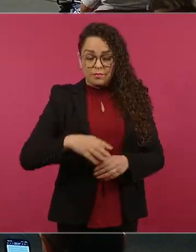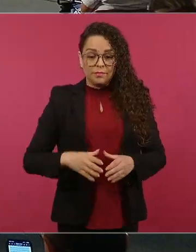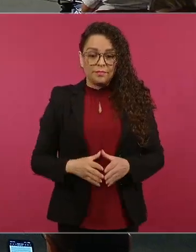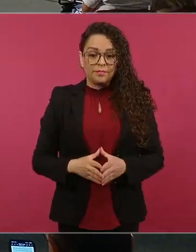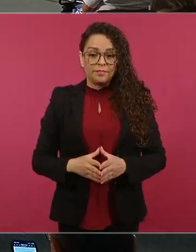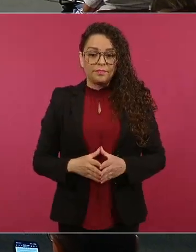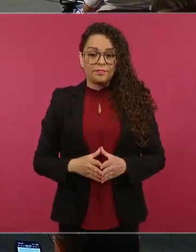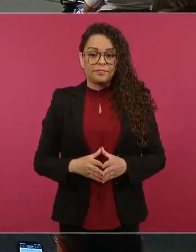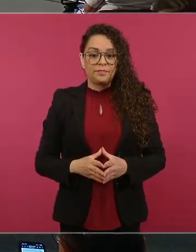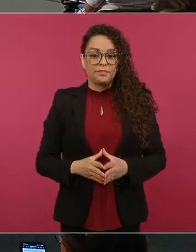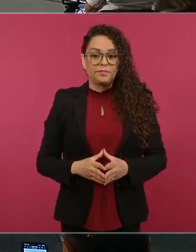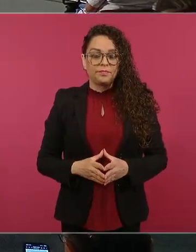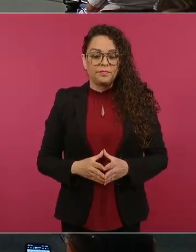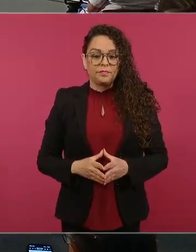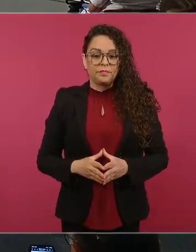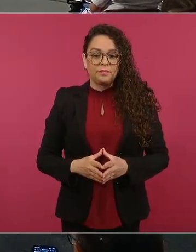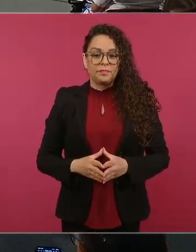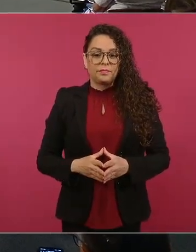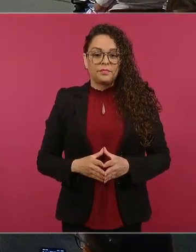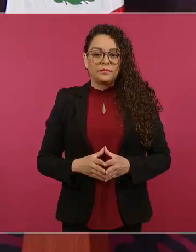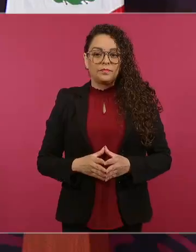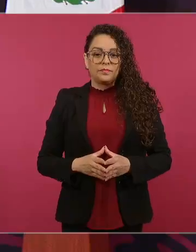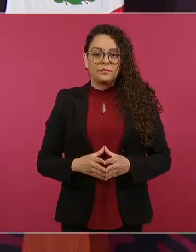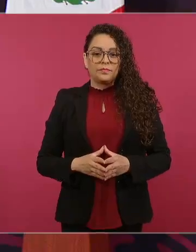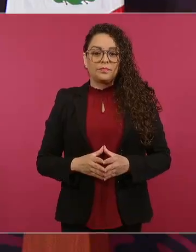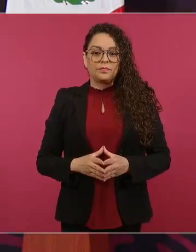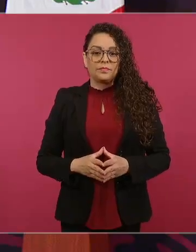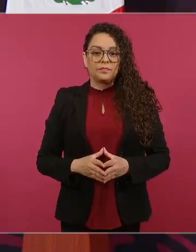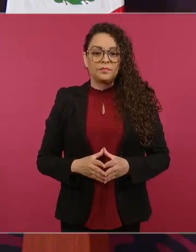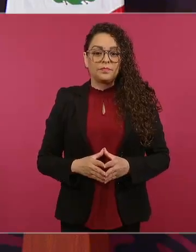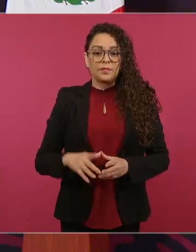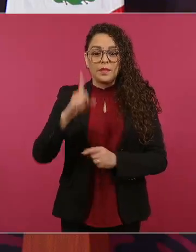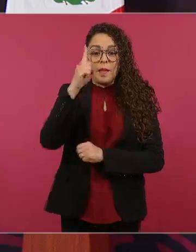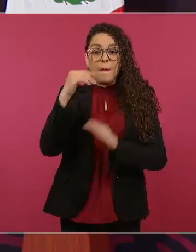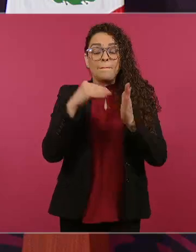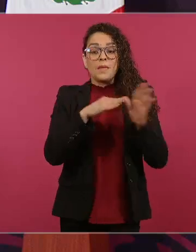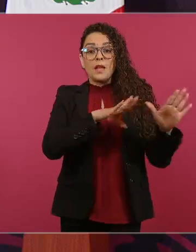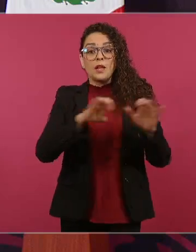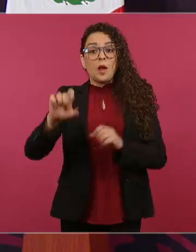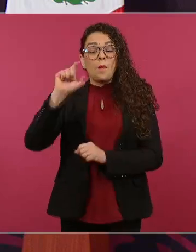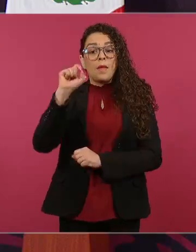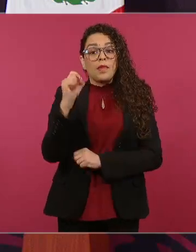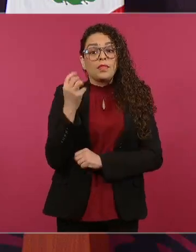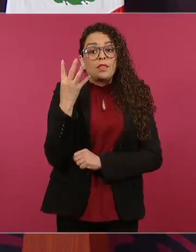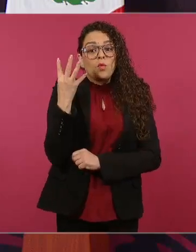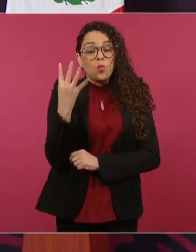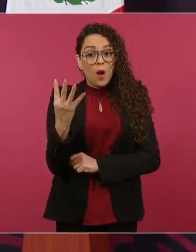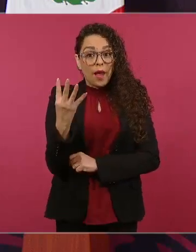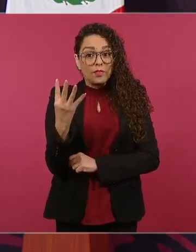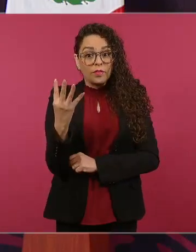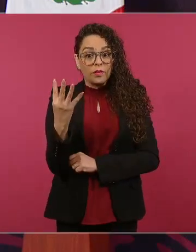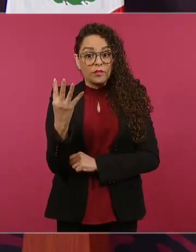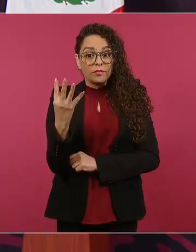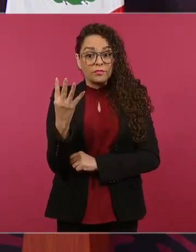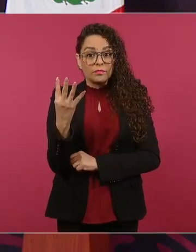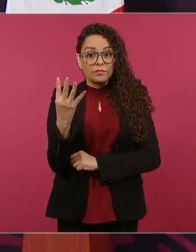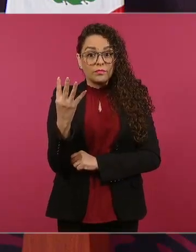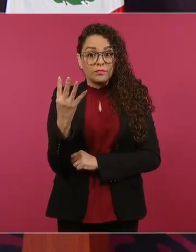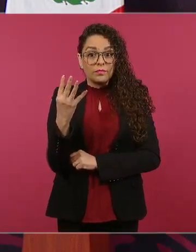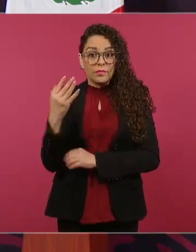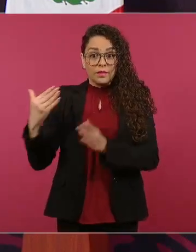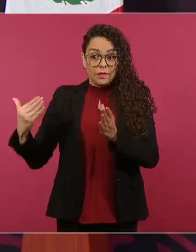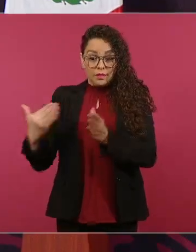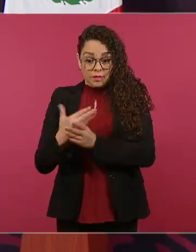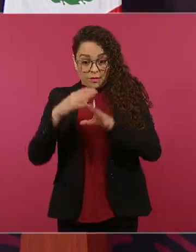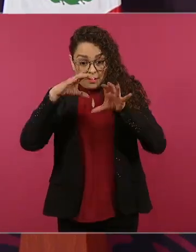Es del 24. O sea, 10 años después de la invasión a